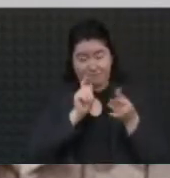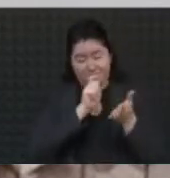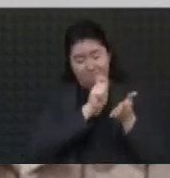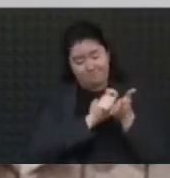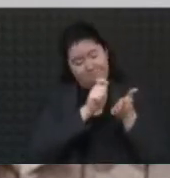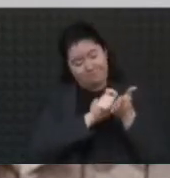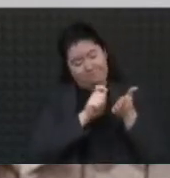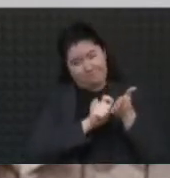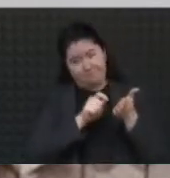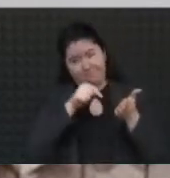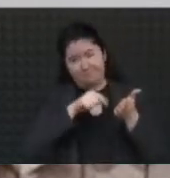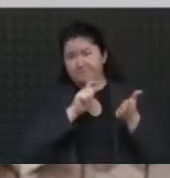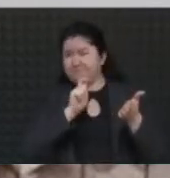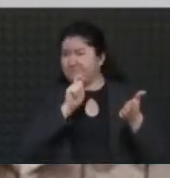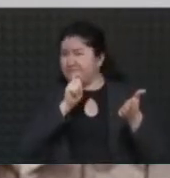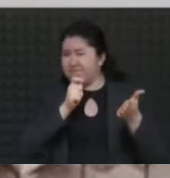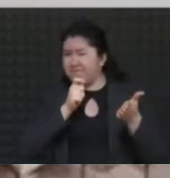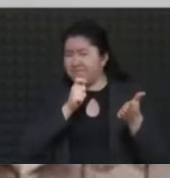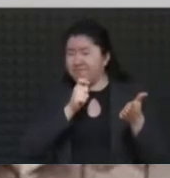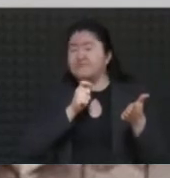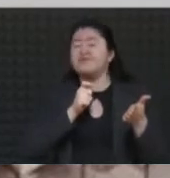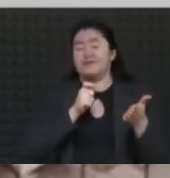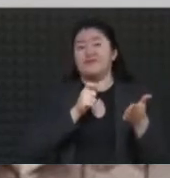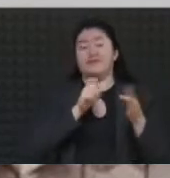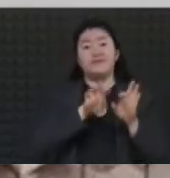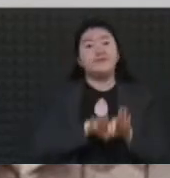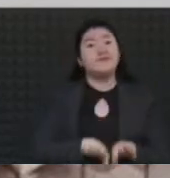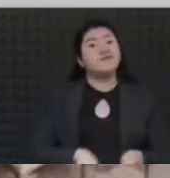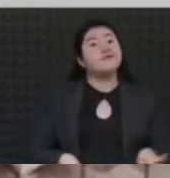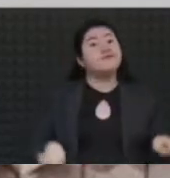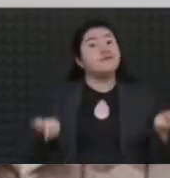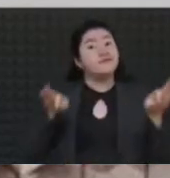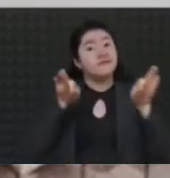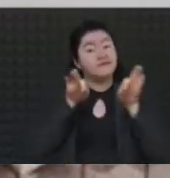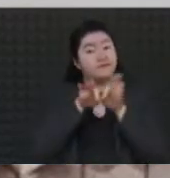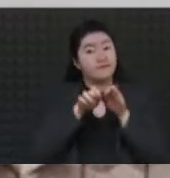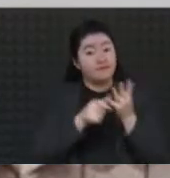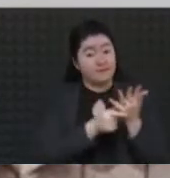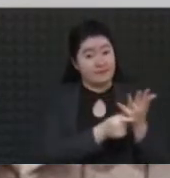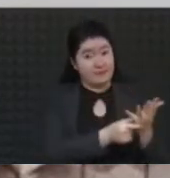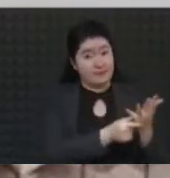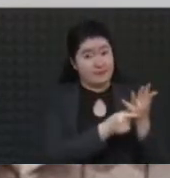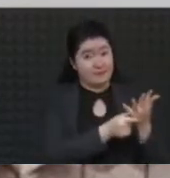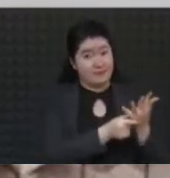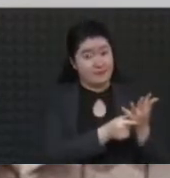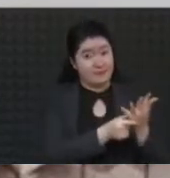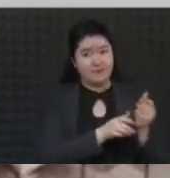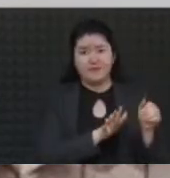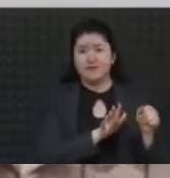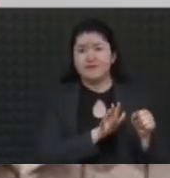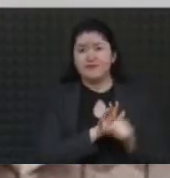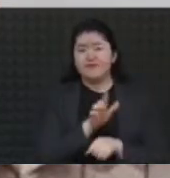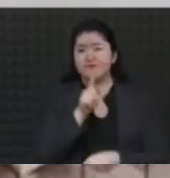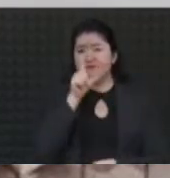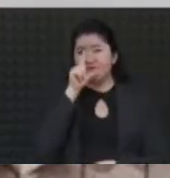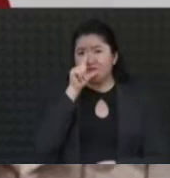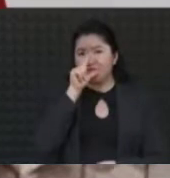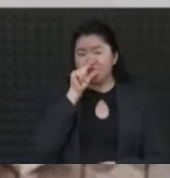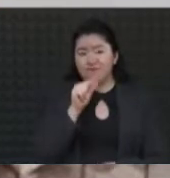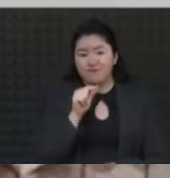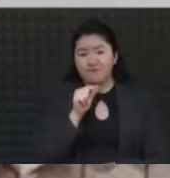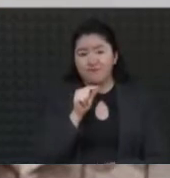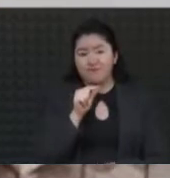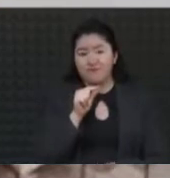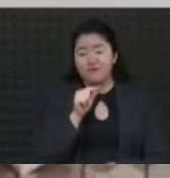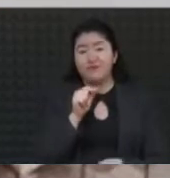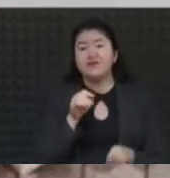su dictamen, es importante mencionar que ratifica que la falla viene de que no